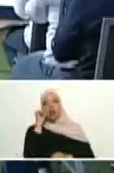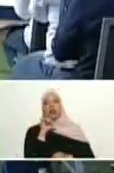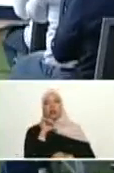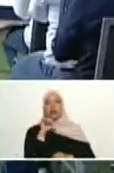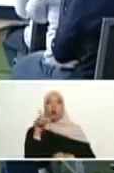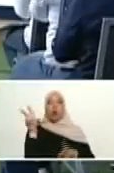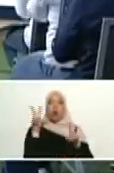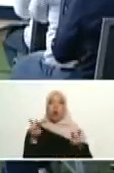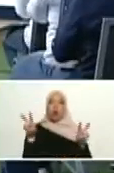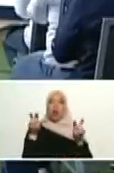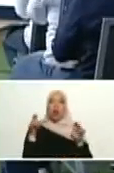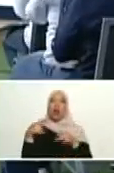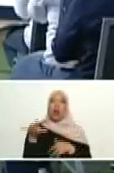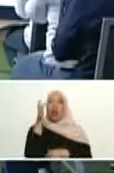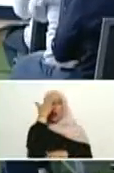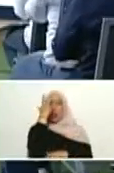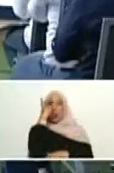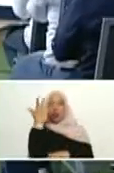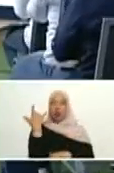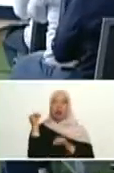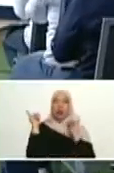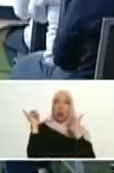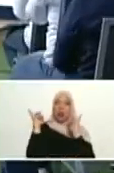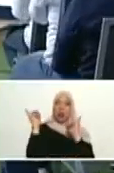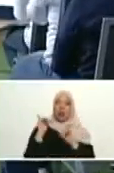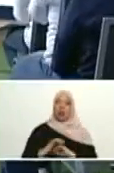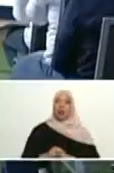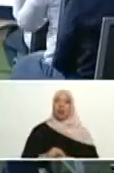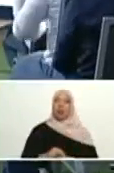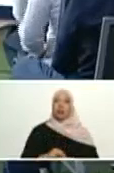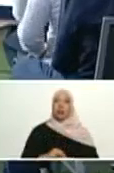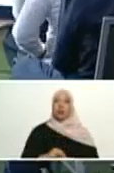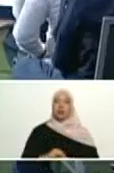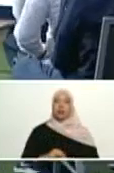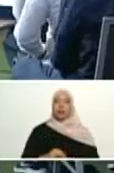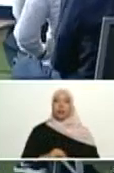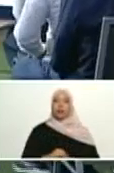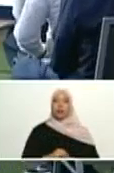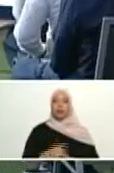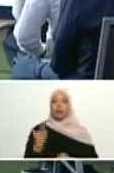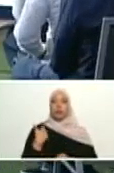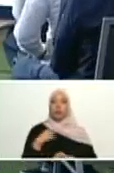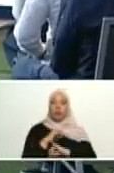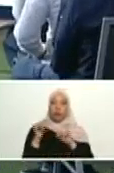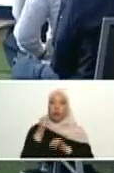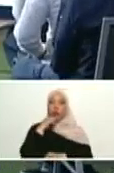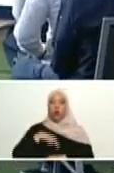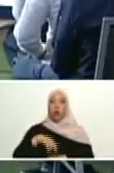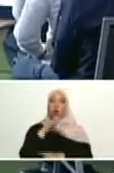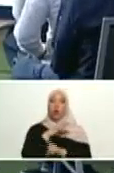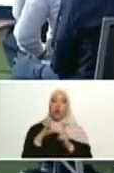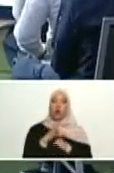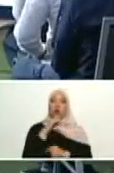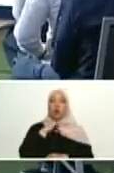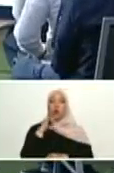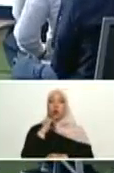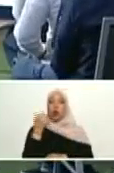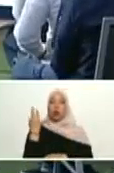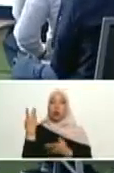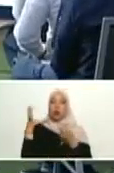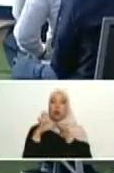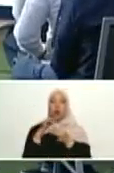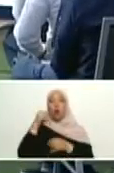estamos en octavita de carnaval. Lo que dice de este complejo histórico, cultural y memorial que estamos